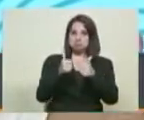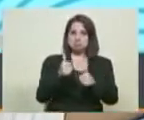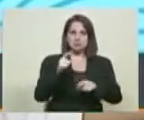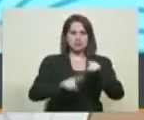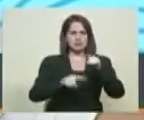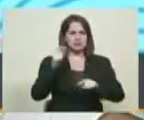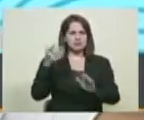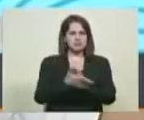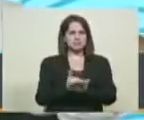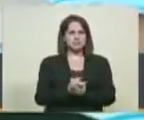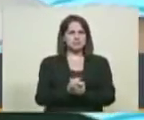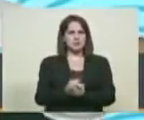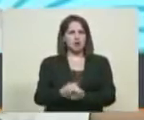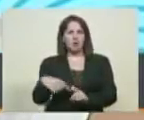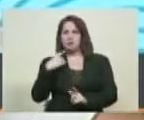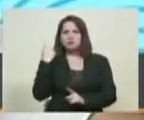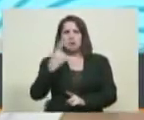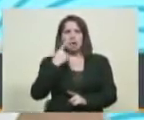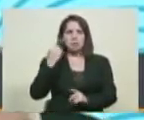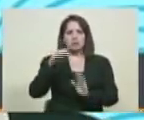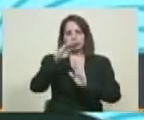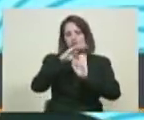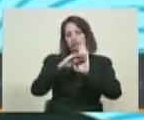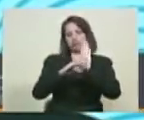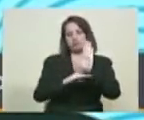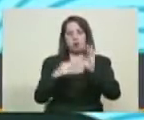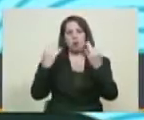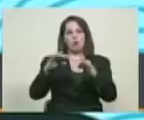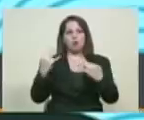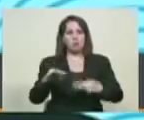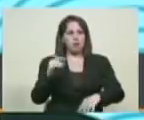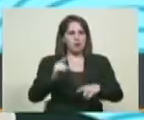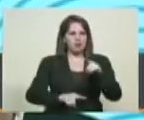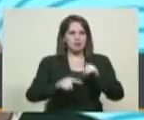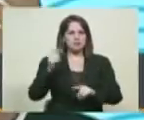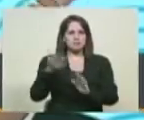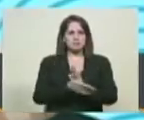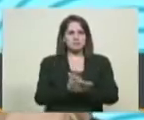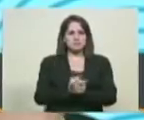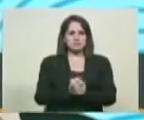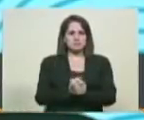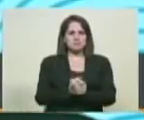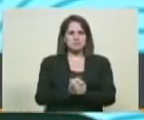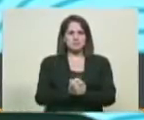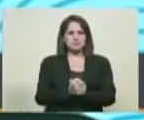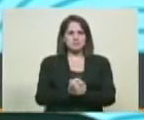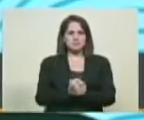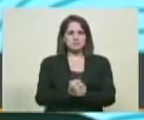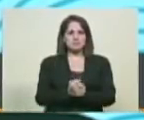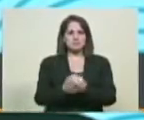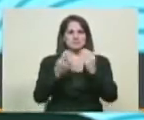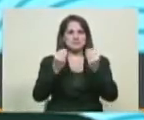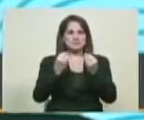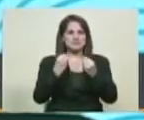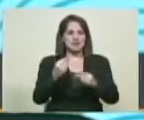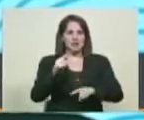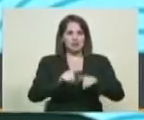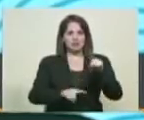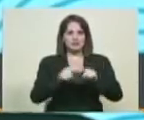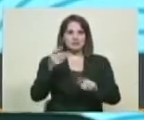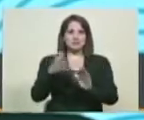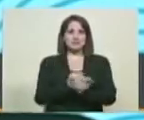gobernar solamente con el punto de cuenta para que se aprueben dólares para comprarlo afuera. Nosotros hemos desde